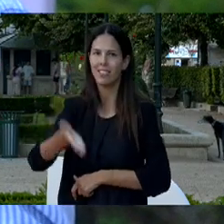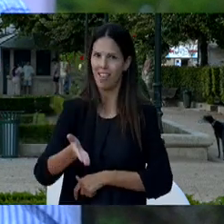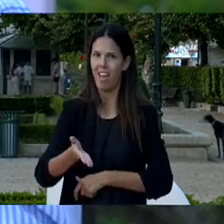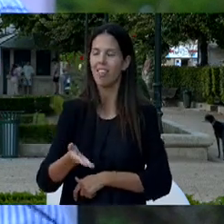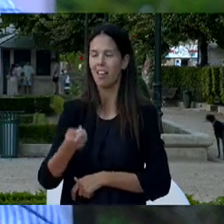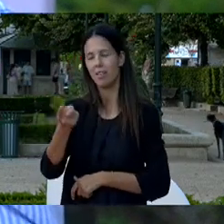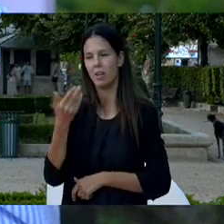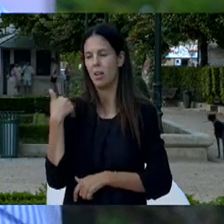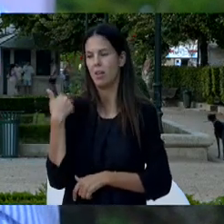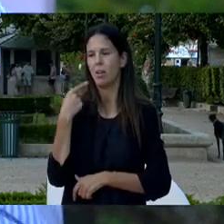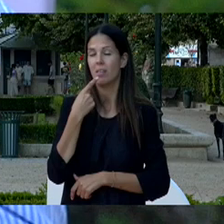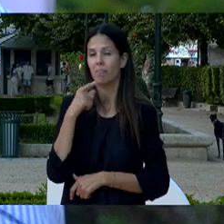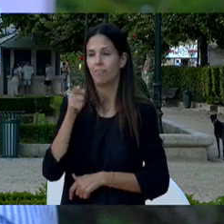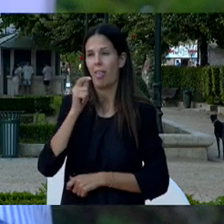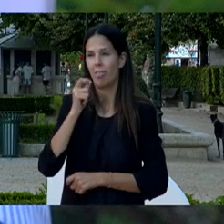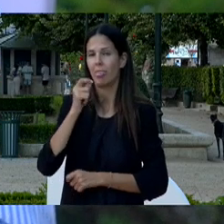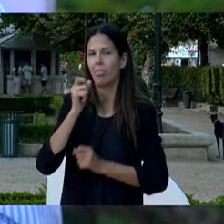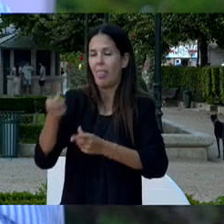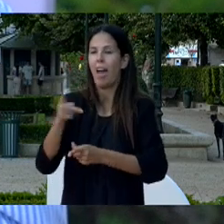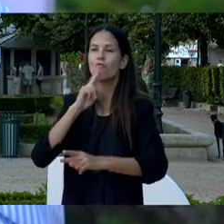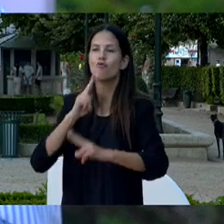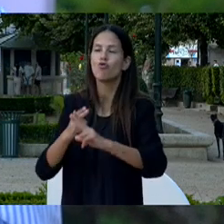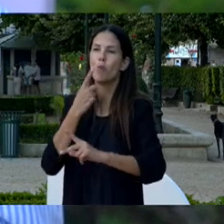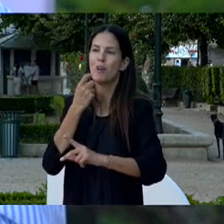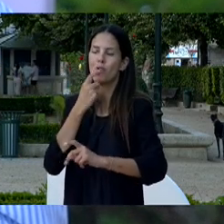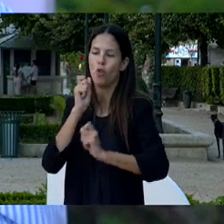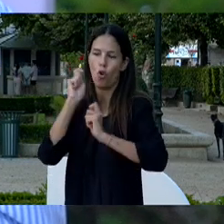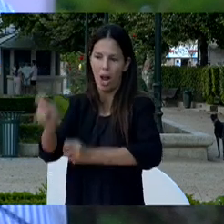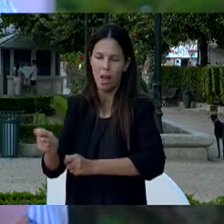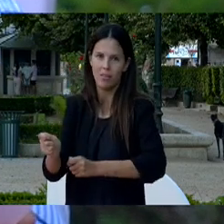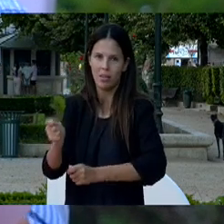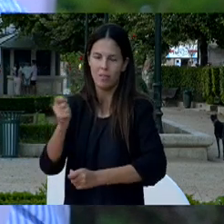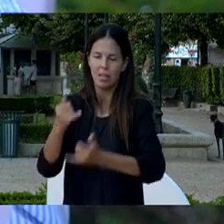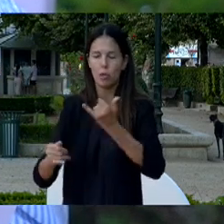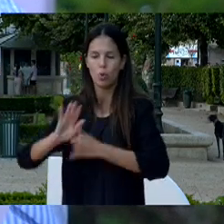da época, unha roja, que la amnistiaban de alguna maneira.